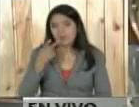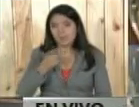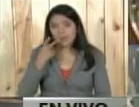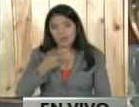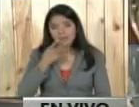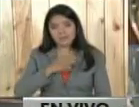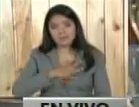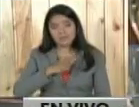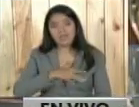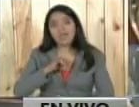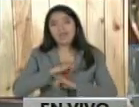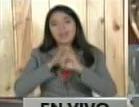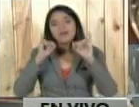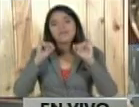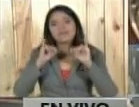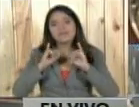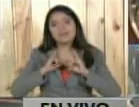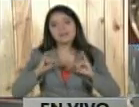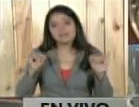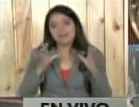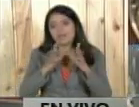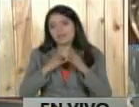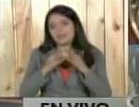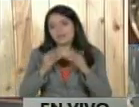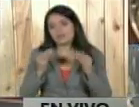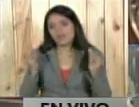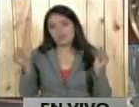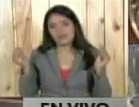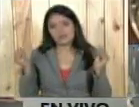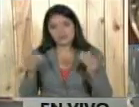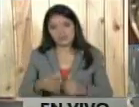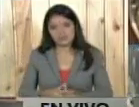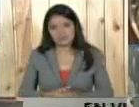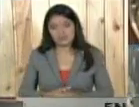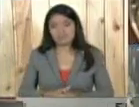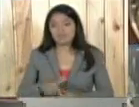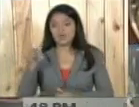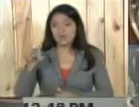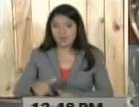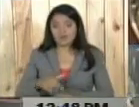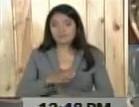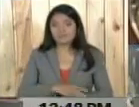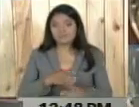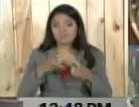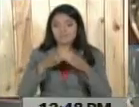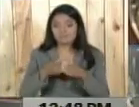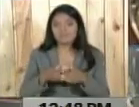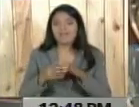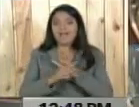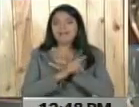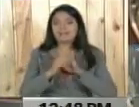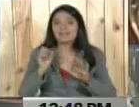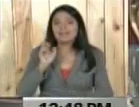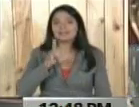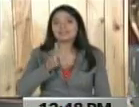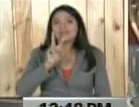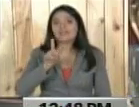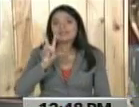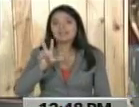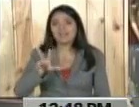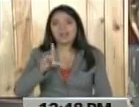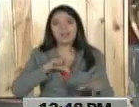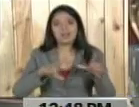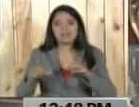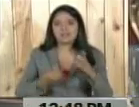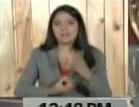construir la felicidad de todos y de todas. Y para eso he instalado y activado el artículo 323. Queda activado